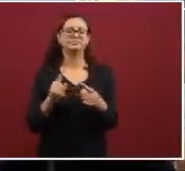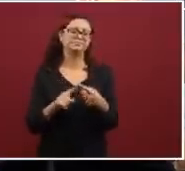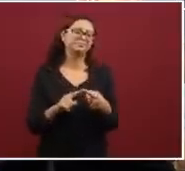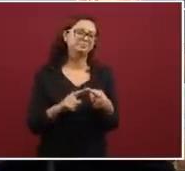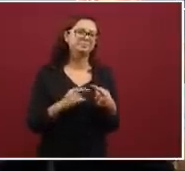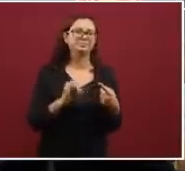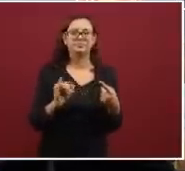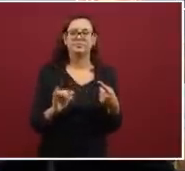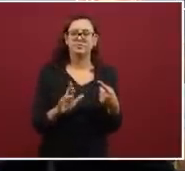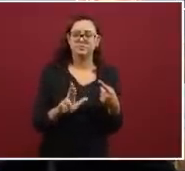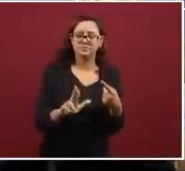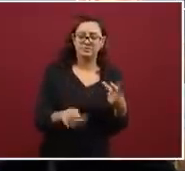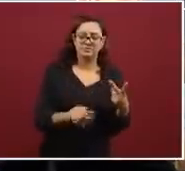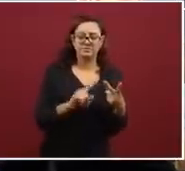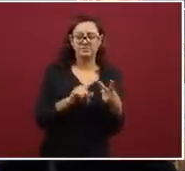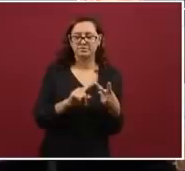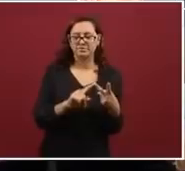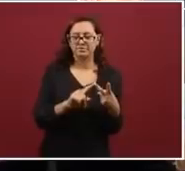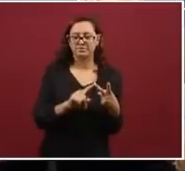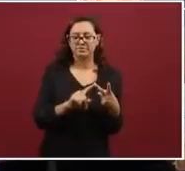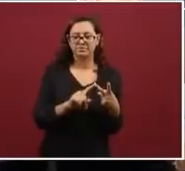junior,